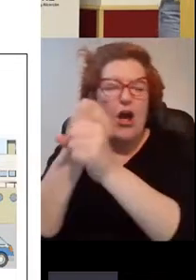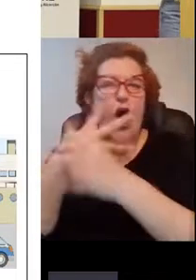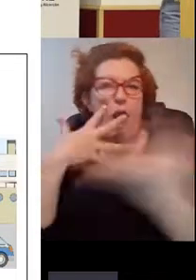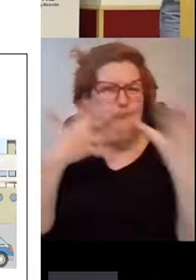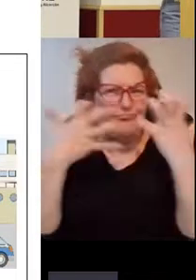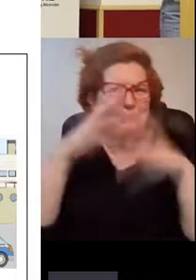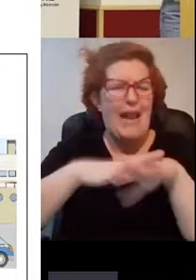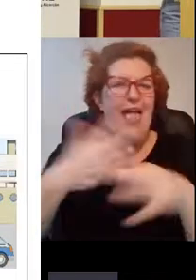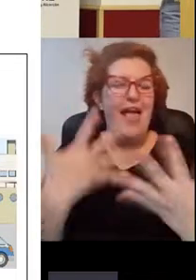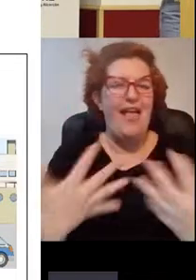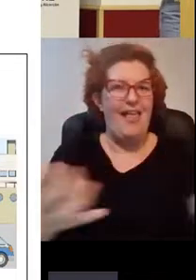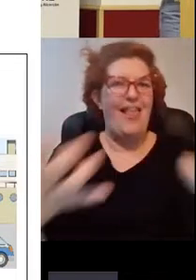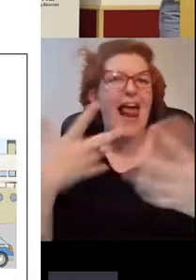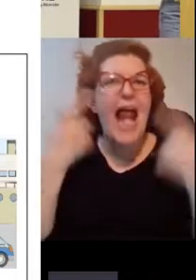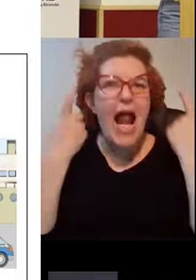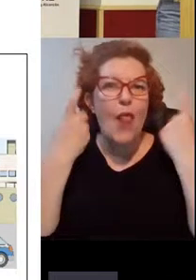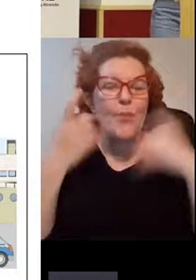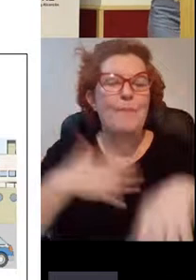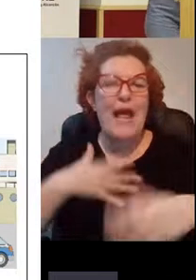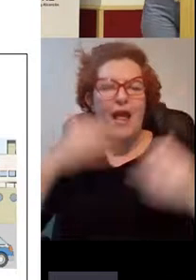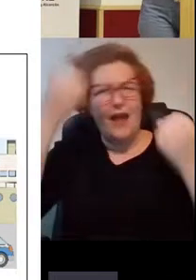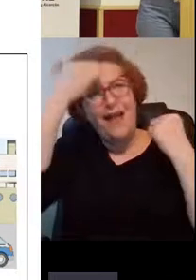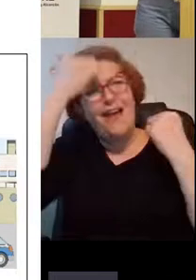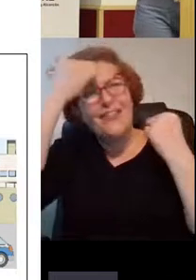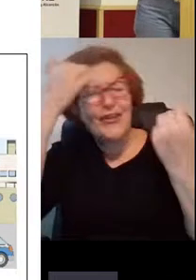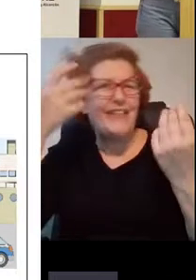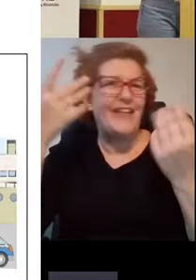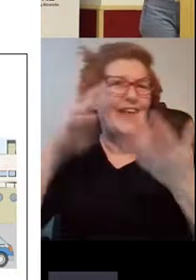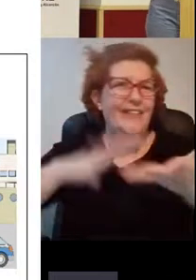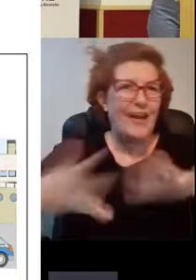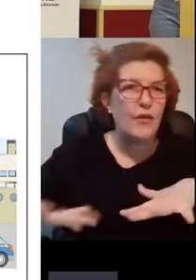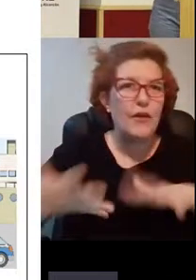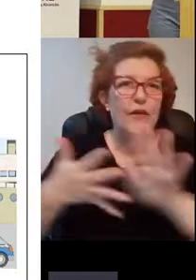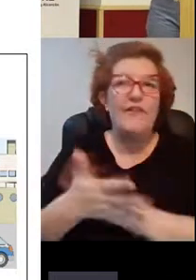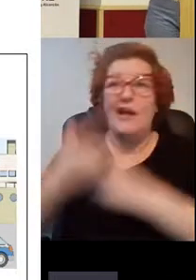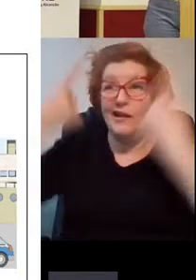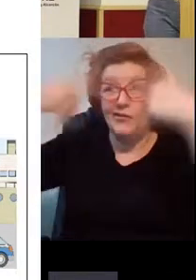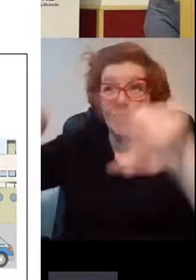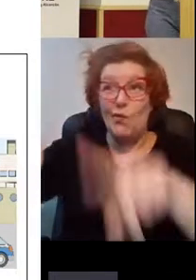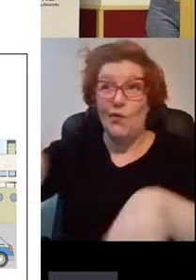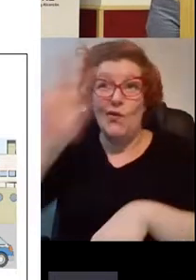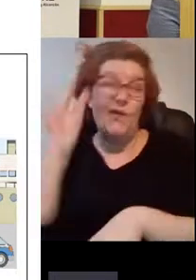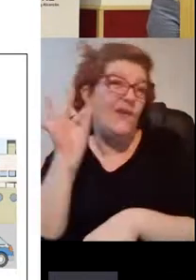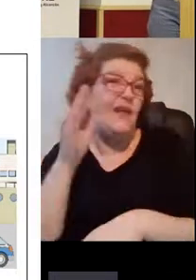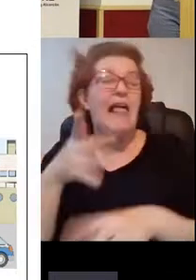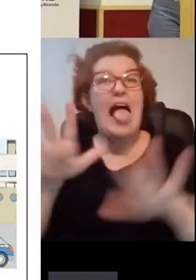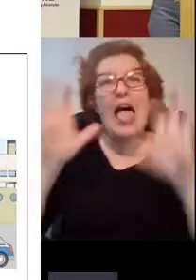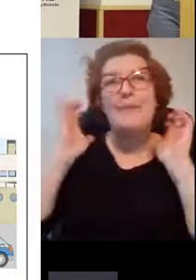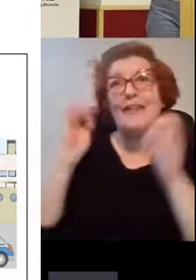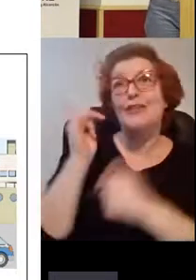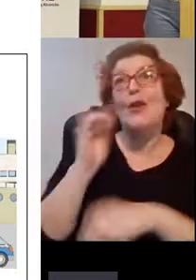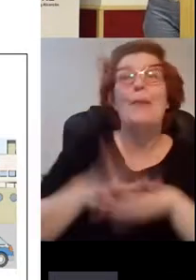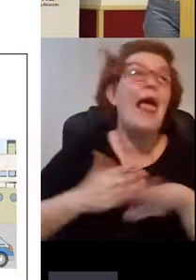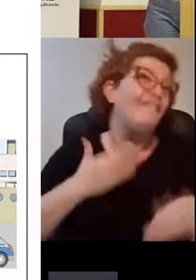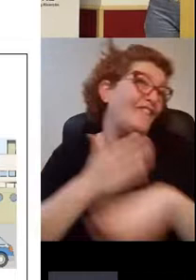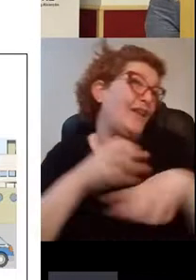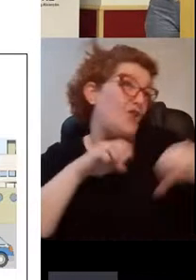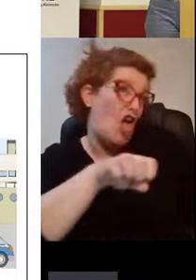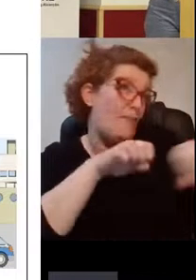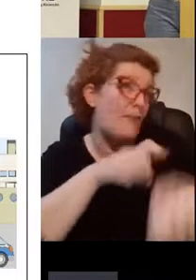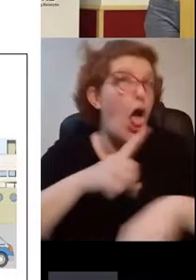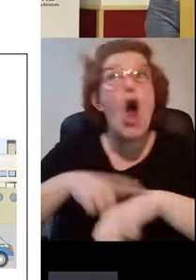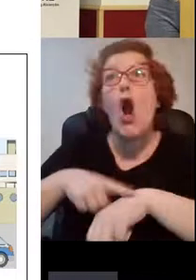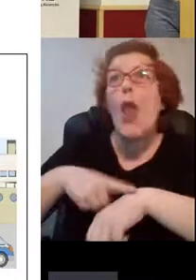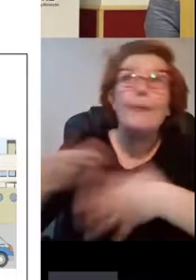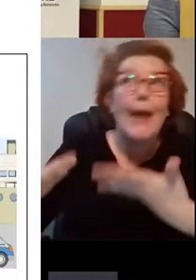para nuestros estudiantes de traducción. No podemos dejar que los estudiantes aprendan simplemente a ir al supermercado, a dar la hora o a